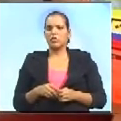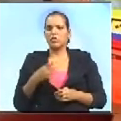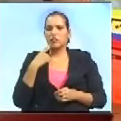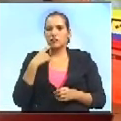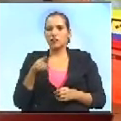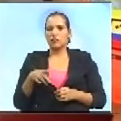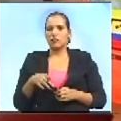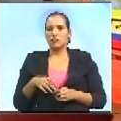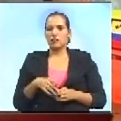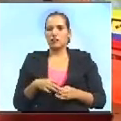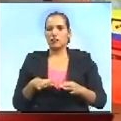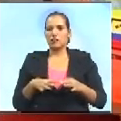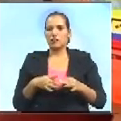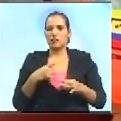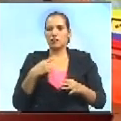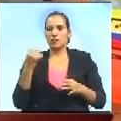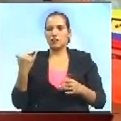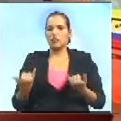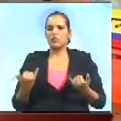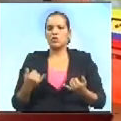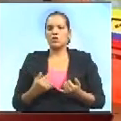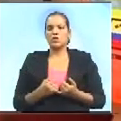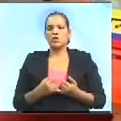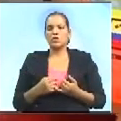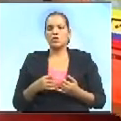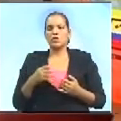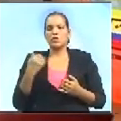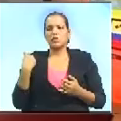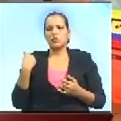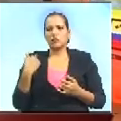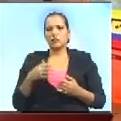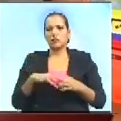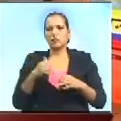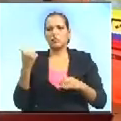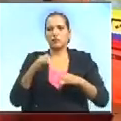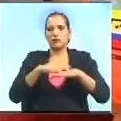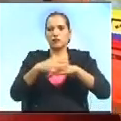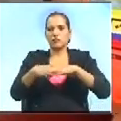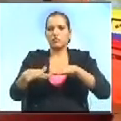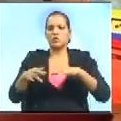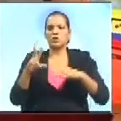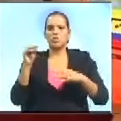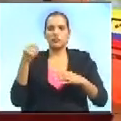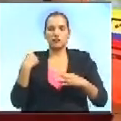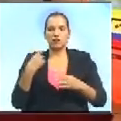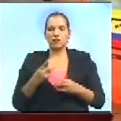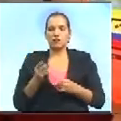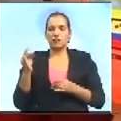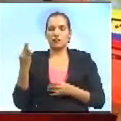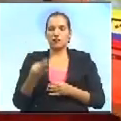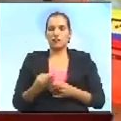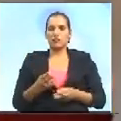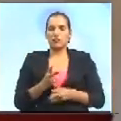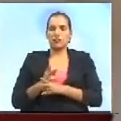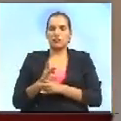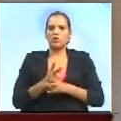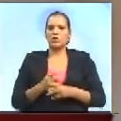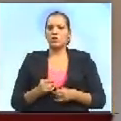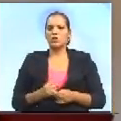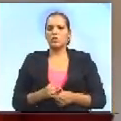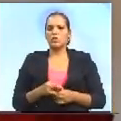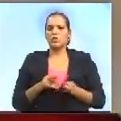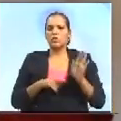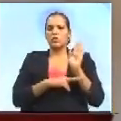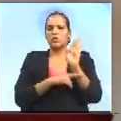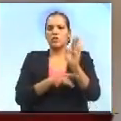efecto de deslizamiento que podría darse en el sector de la colectiva si no tomamos las medidas de precaución debidas. El